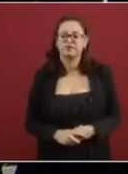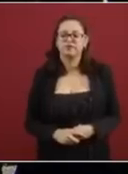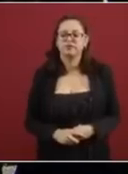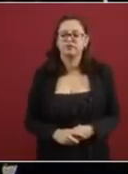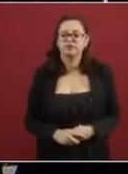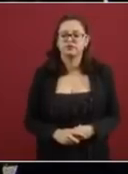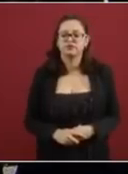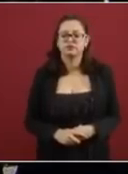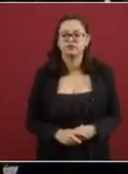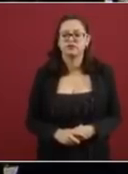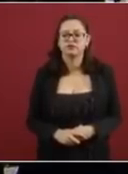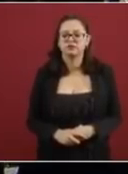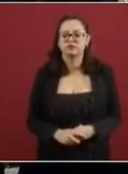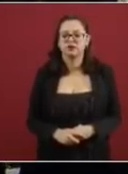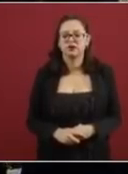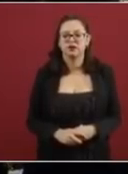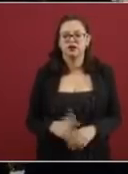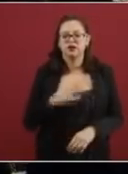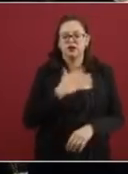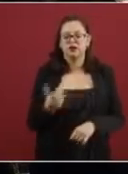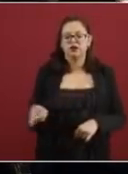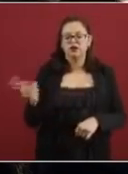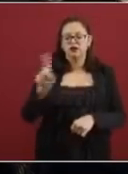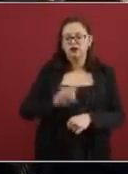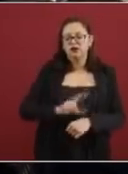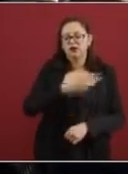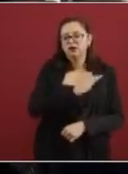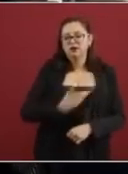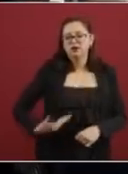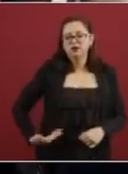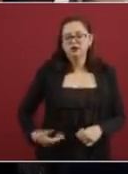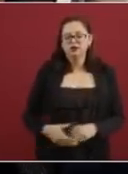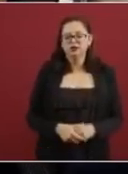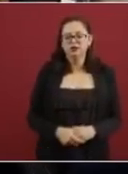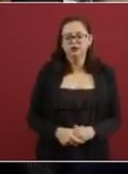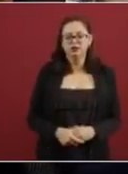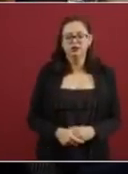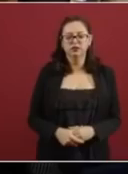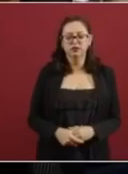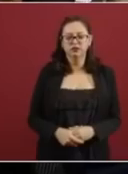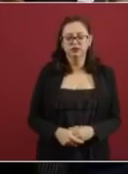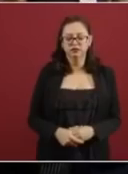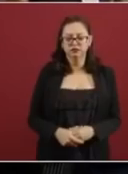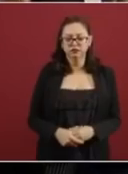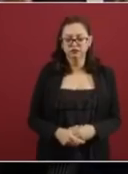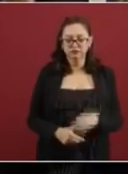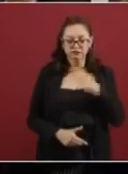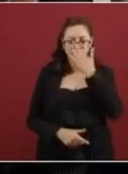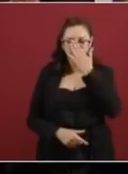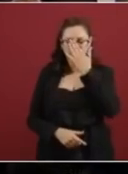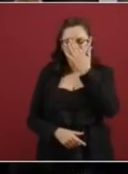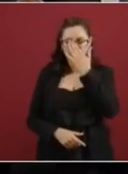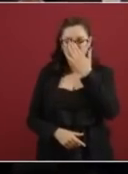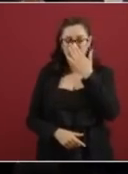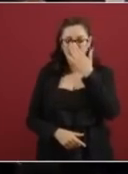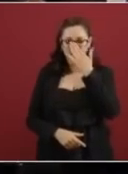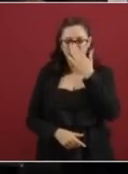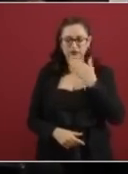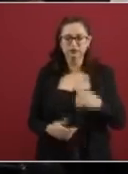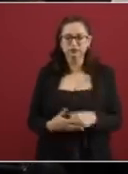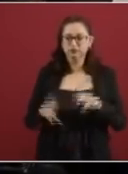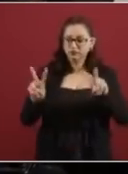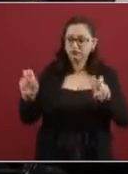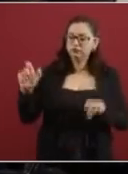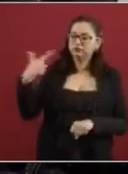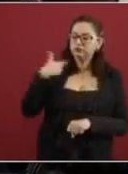de criticar la reforma educativa que impulsa el gobierno federal y reiterar que buscará nuevamente la dirigencia del CENTE, el primer